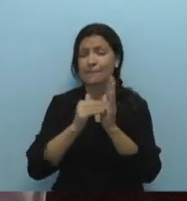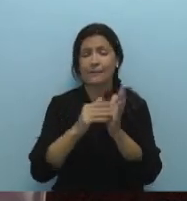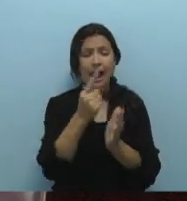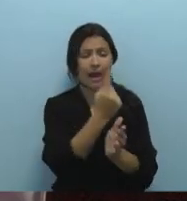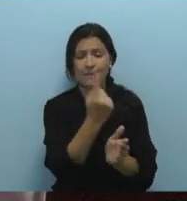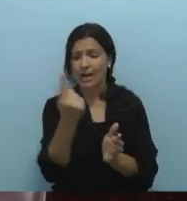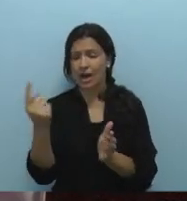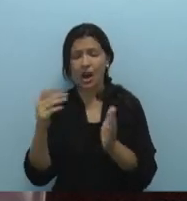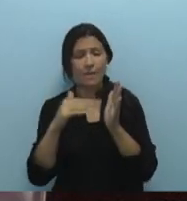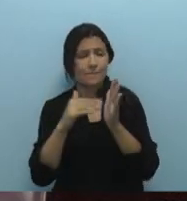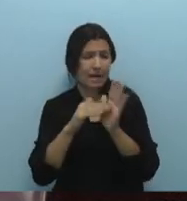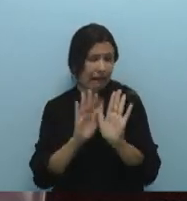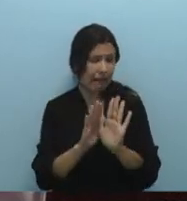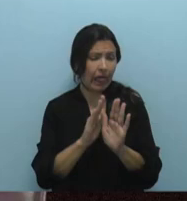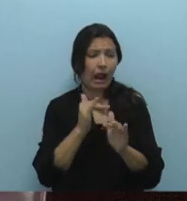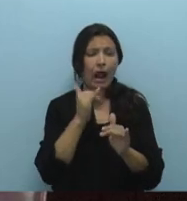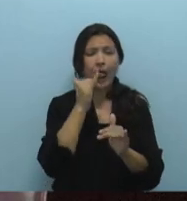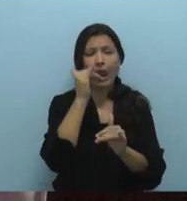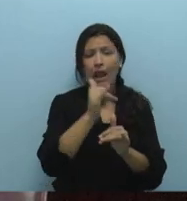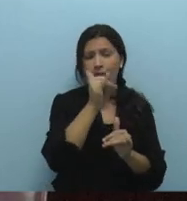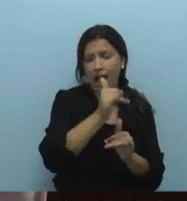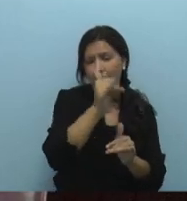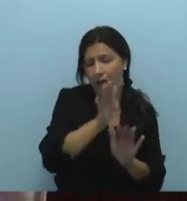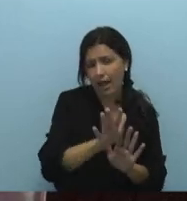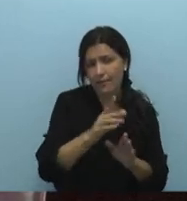carecen de toda pretensión de verdad. Y cuando digo esto